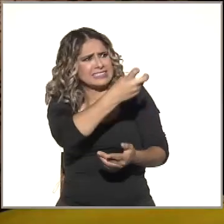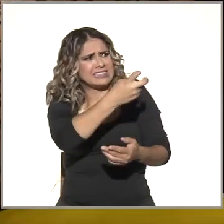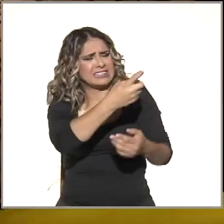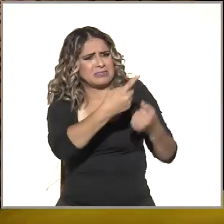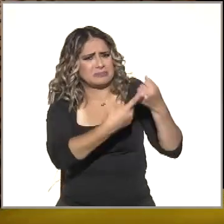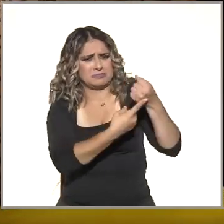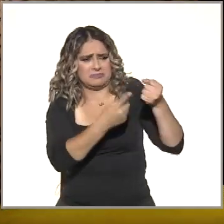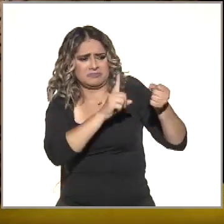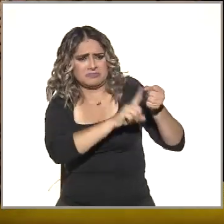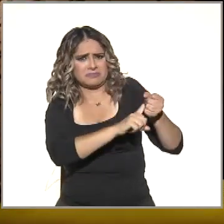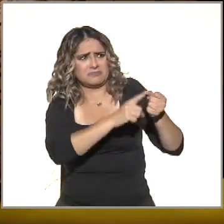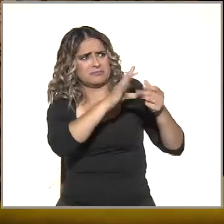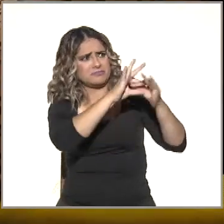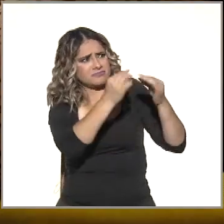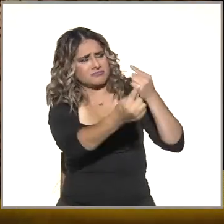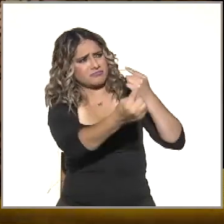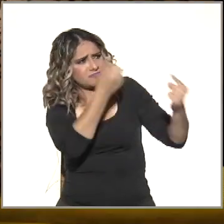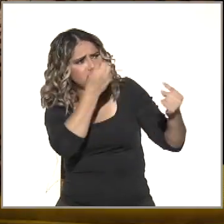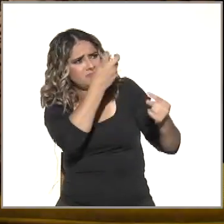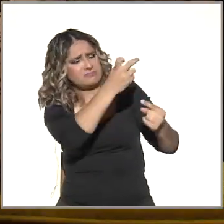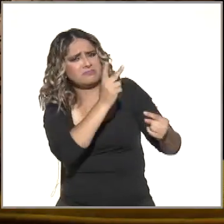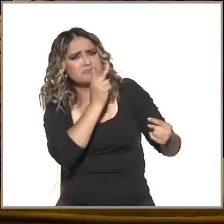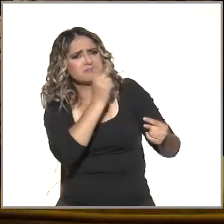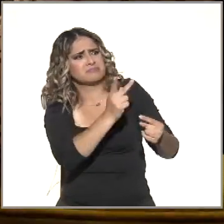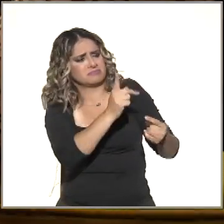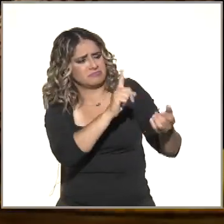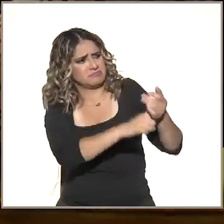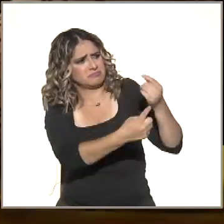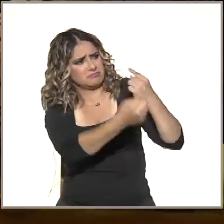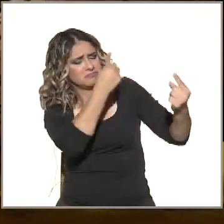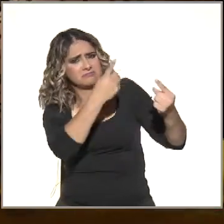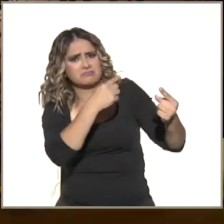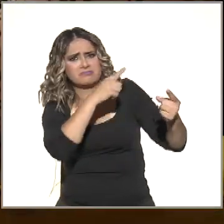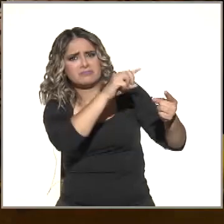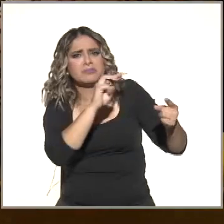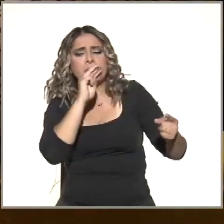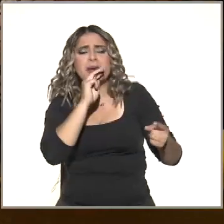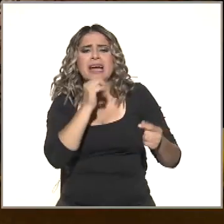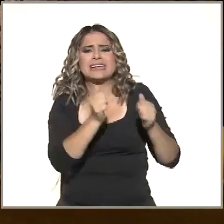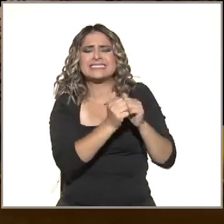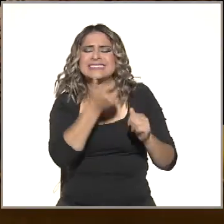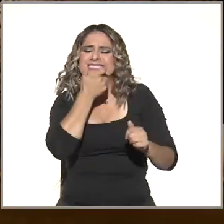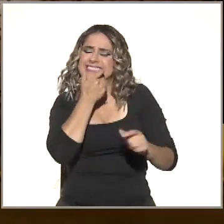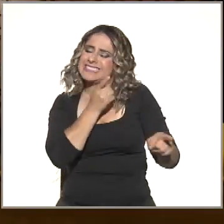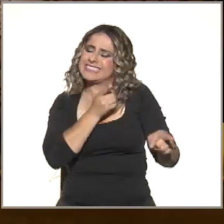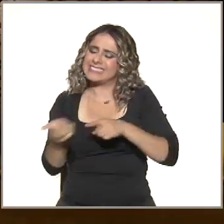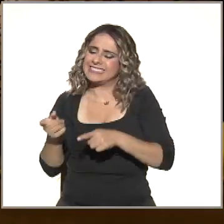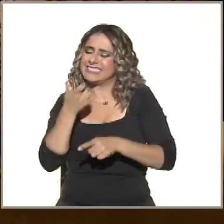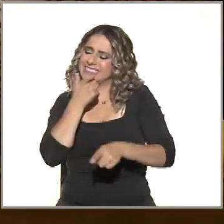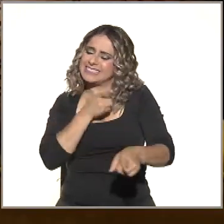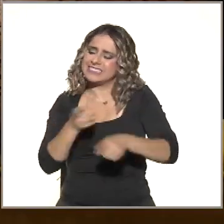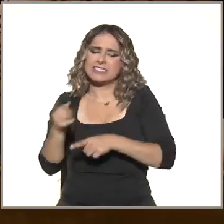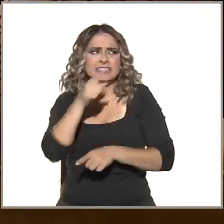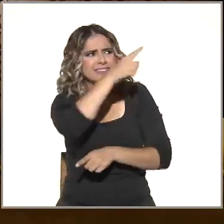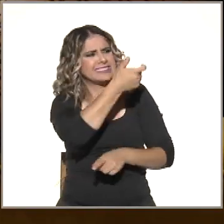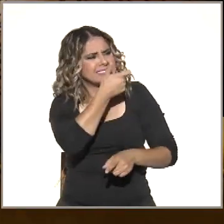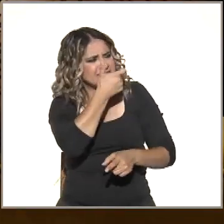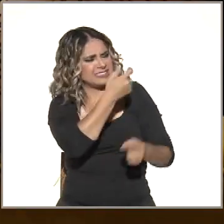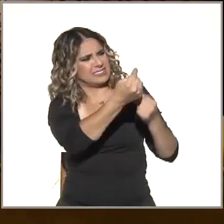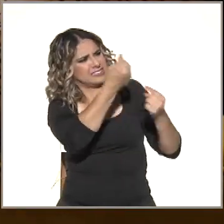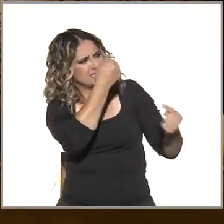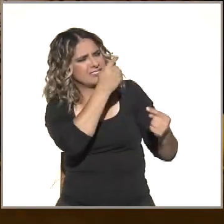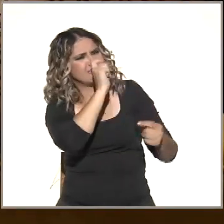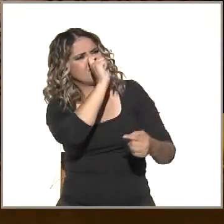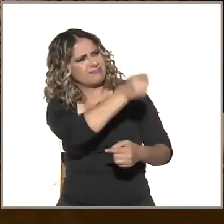o qué significa esto que me está diciendo mi mamá con una sonrisa o mi papá con una sonrisa, y que al final resulta o